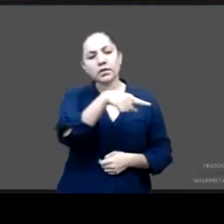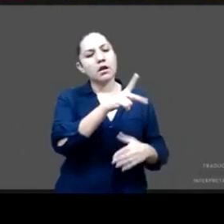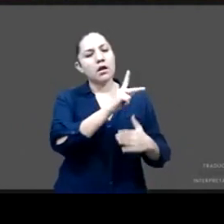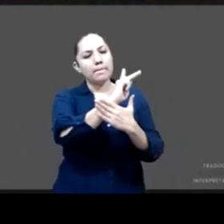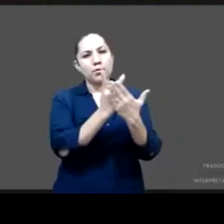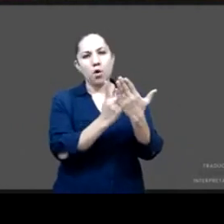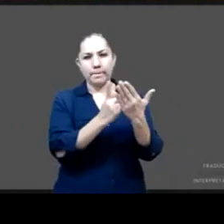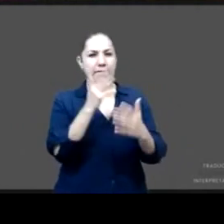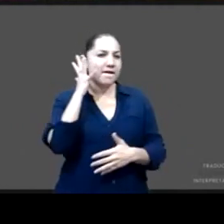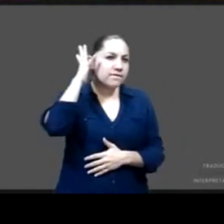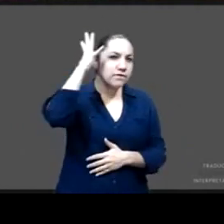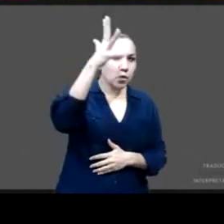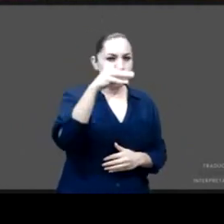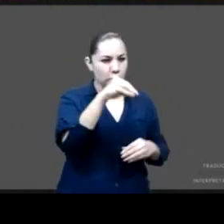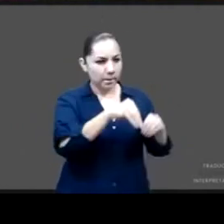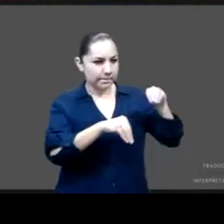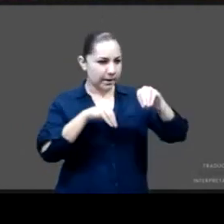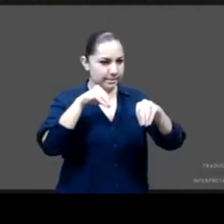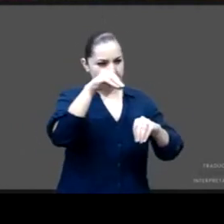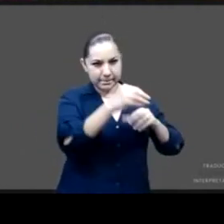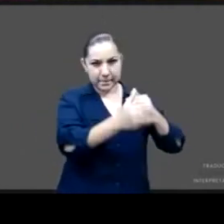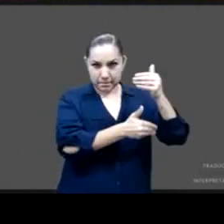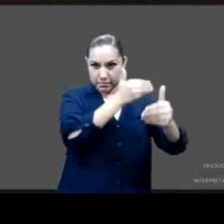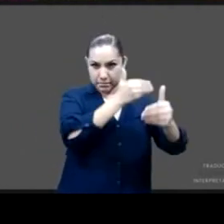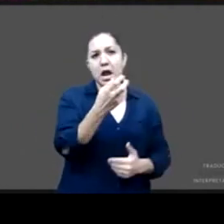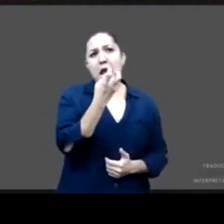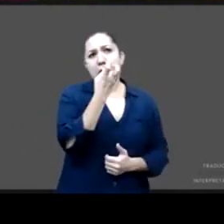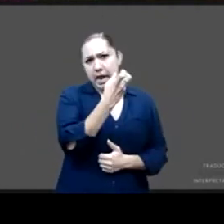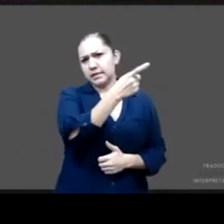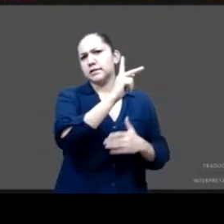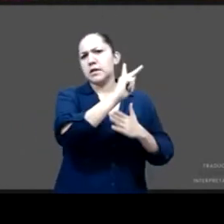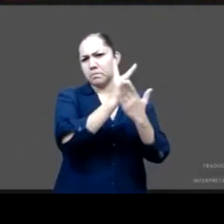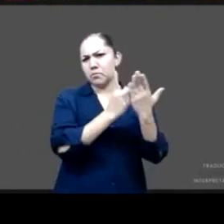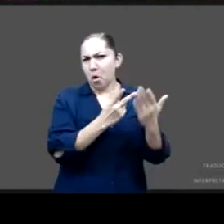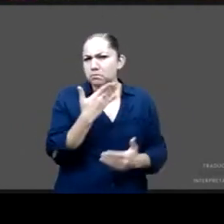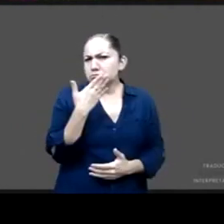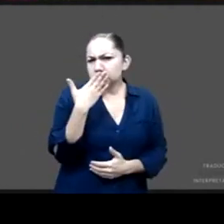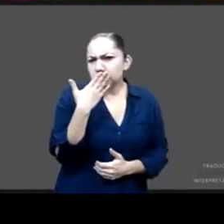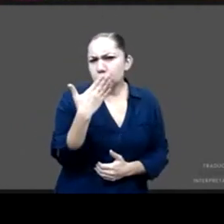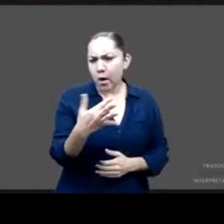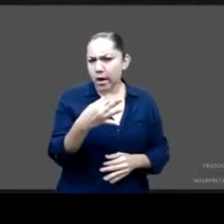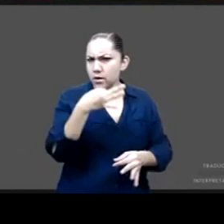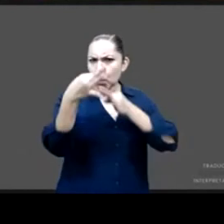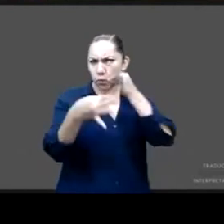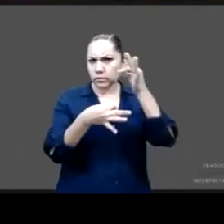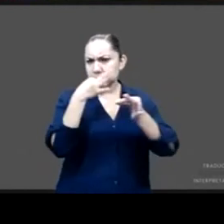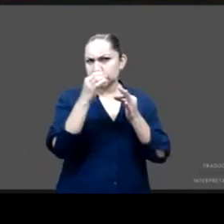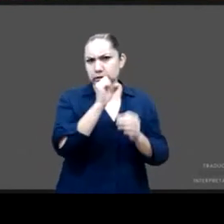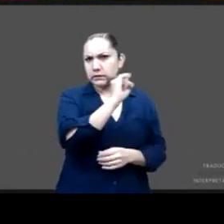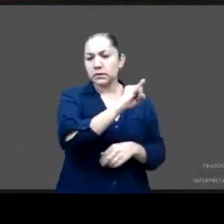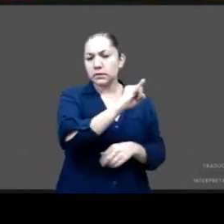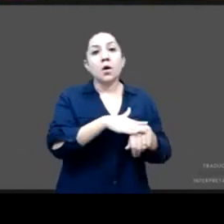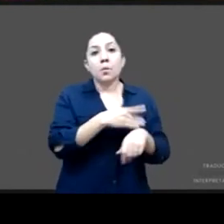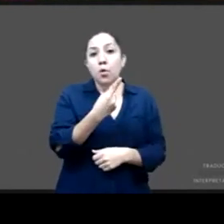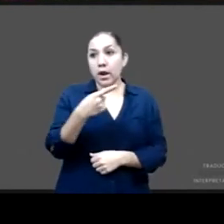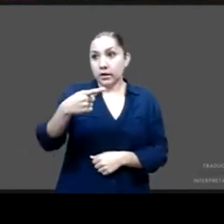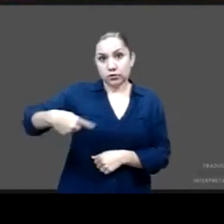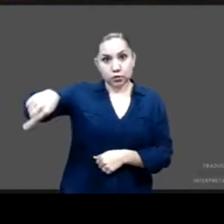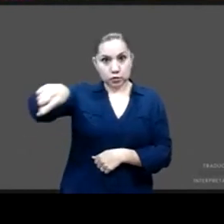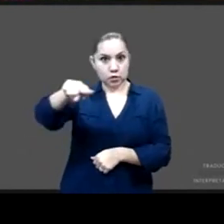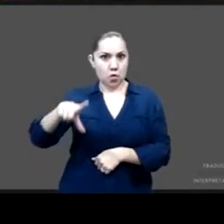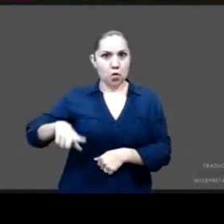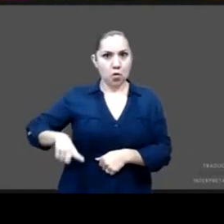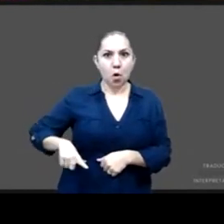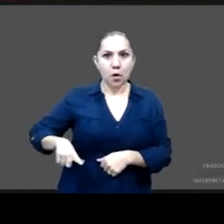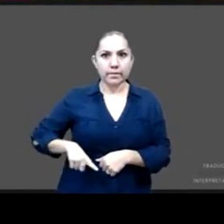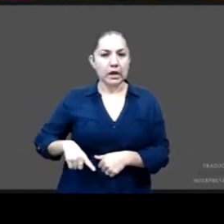el programa es una buena noticia en tanto que el gobierno tomó como prioridad digamos